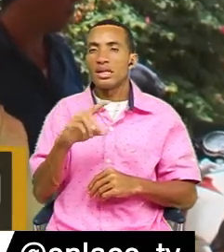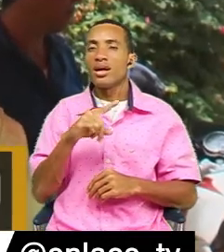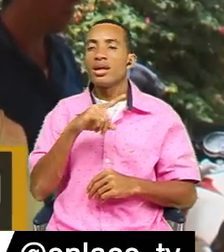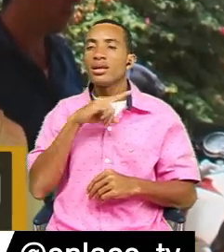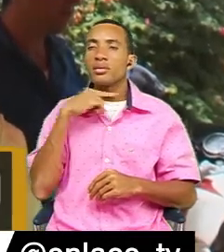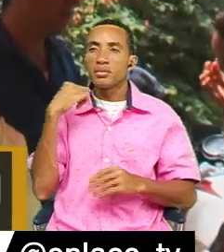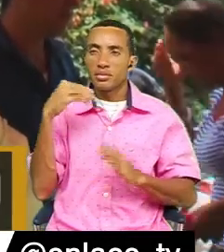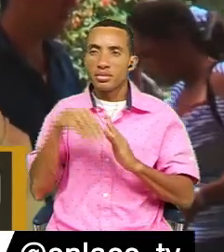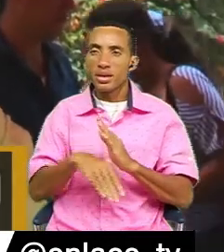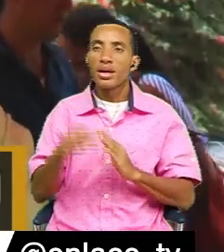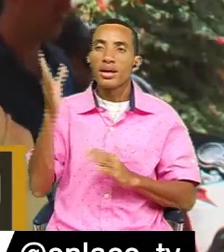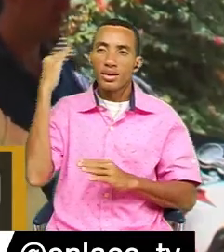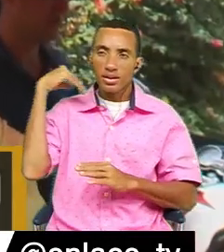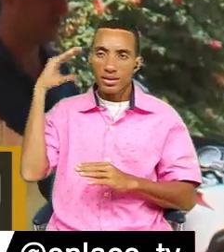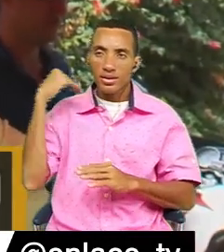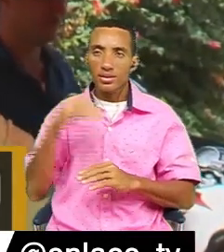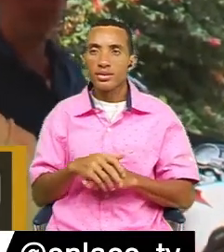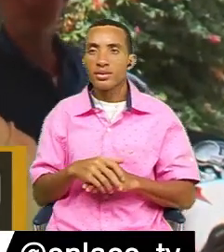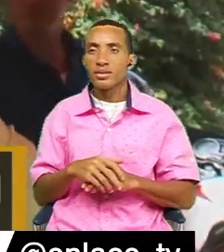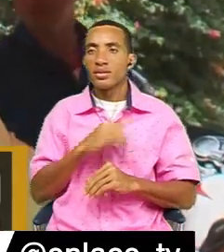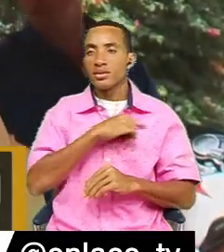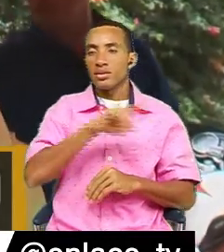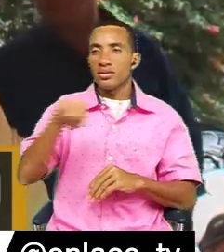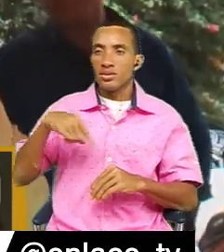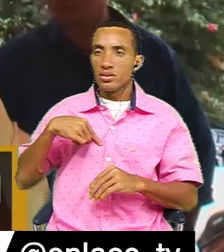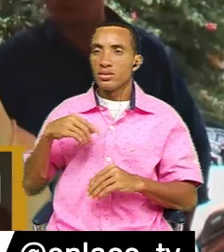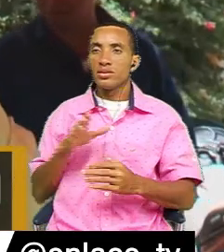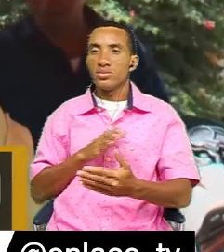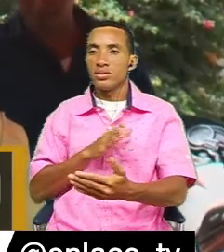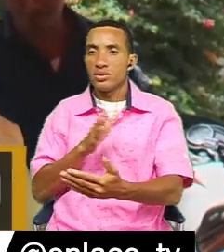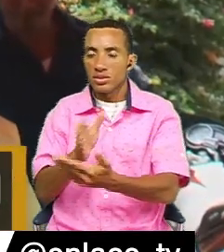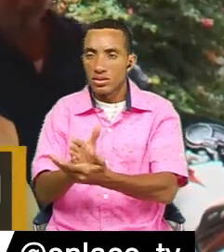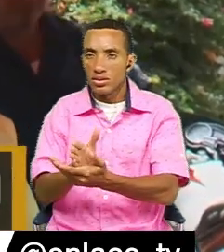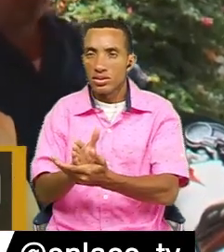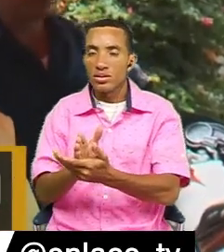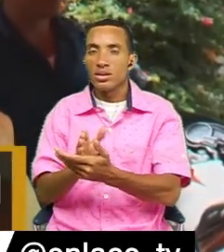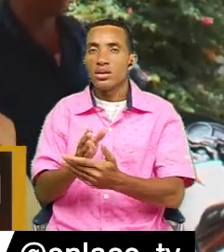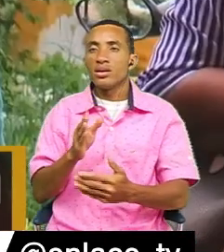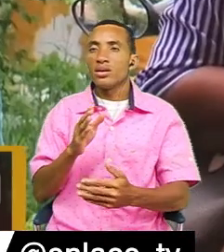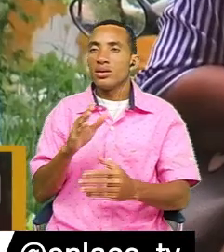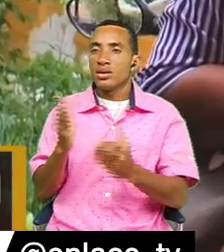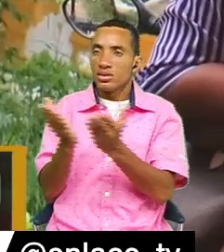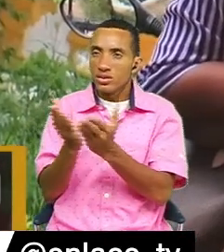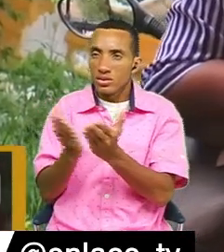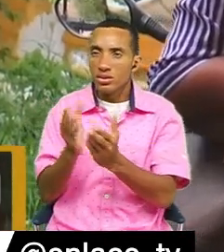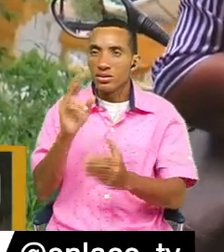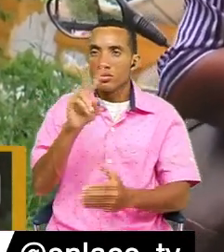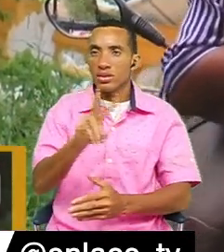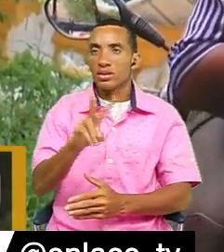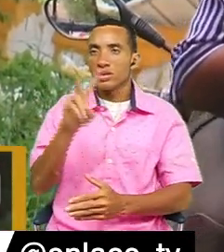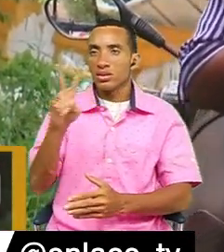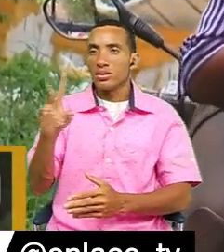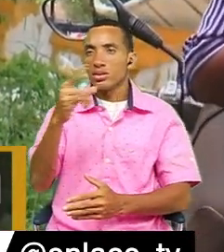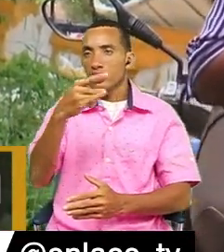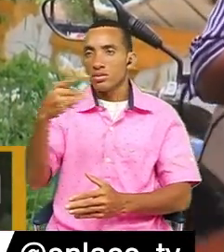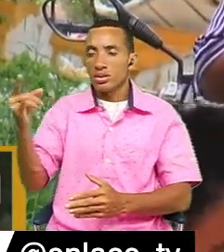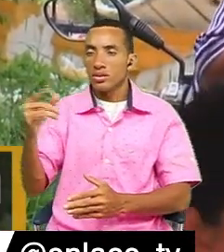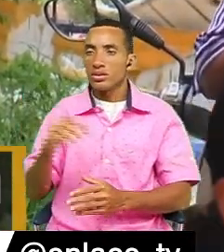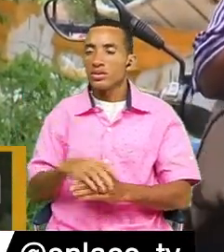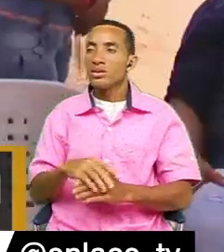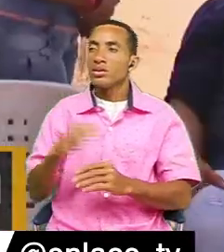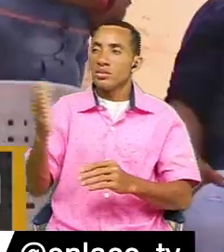conoce en la ciudad. Nosotros íbamos a buscar a los estudiantes a la 22 de marzo, le ofrecíamos transporte, alimentación, y